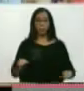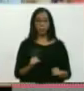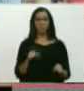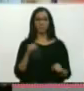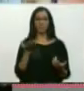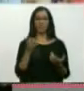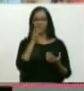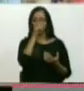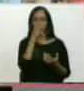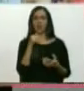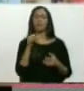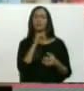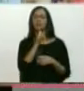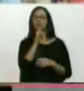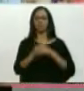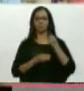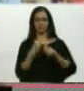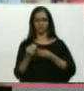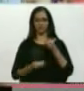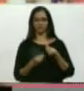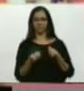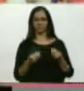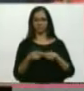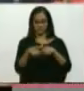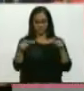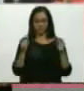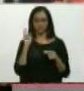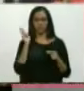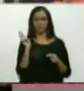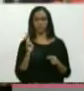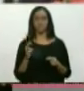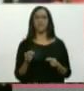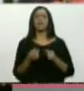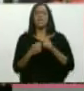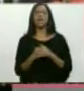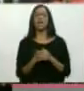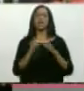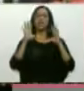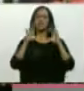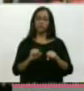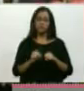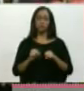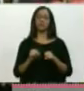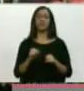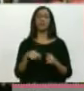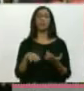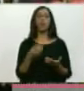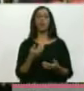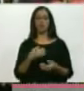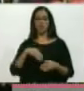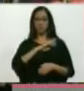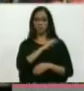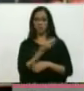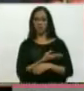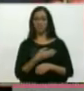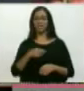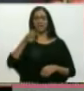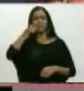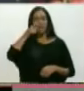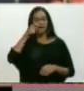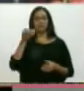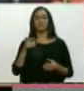una noticia que se ha generado en el ámbito venezolano y es la captura por parte de las Fuerzas de Acciones Especiales de la